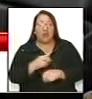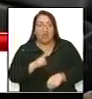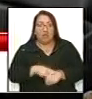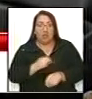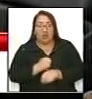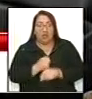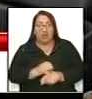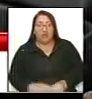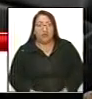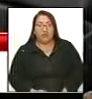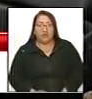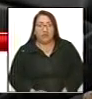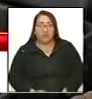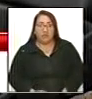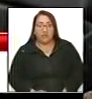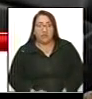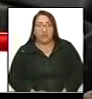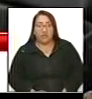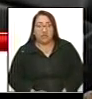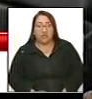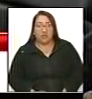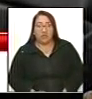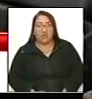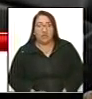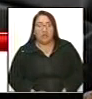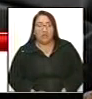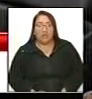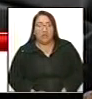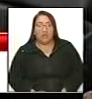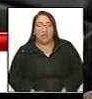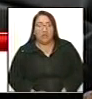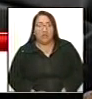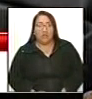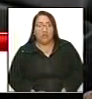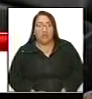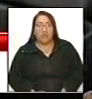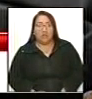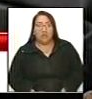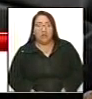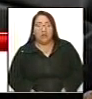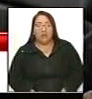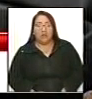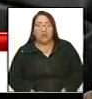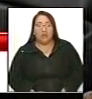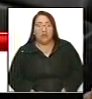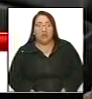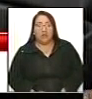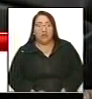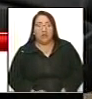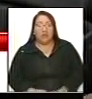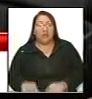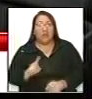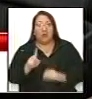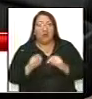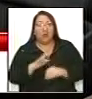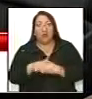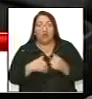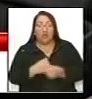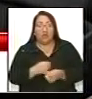En mecanismos de distribución indirectos se contratan empresas que lo que hacen es hacer un sondeo, encuestas o métodos